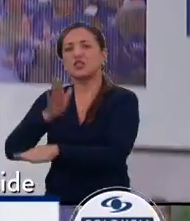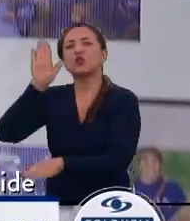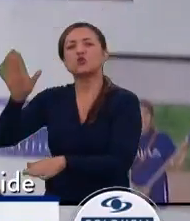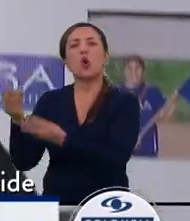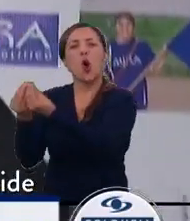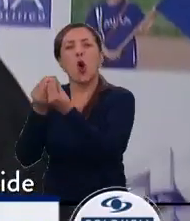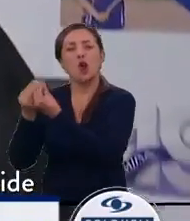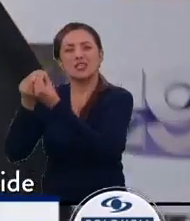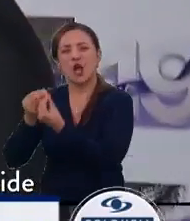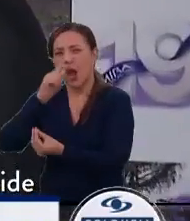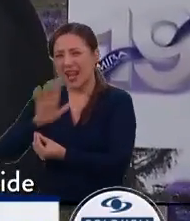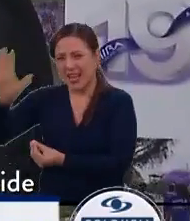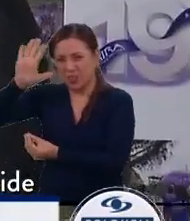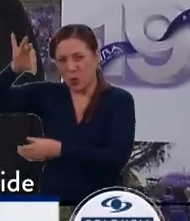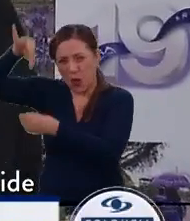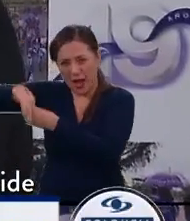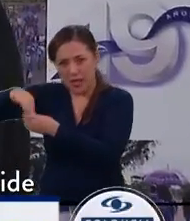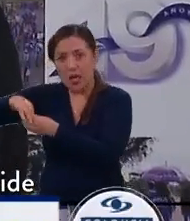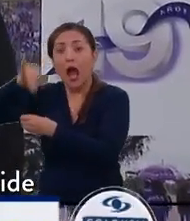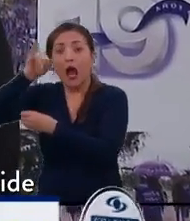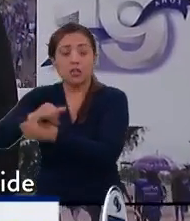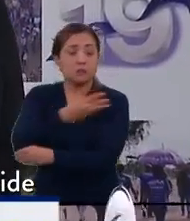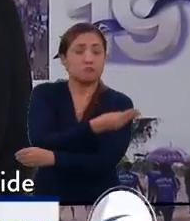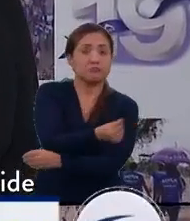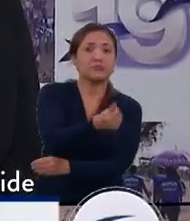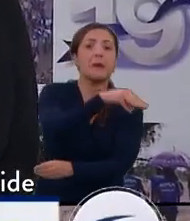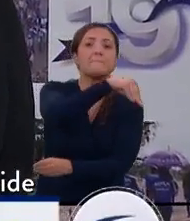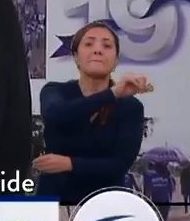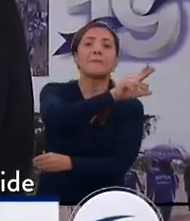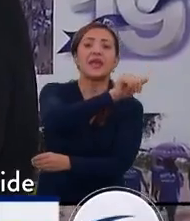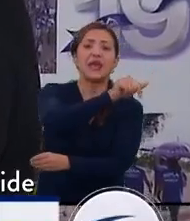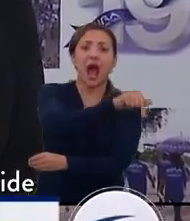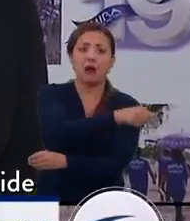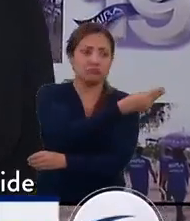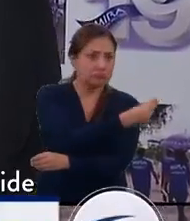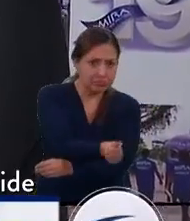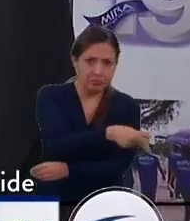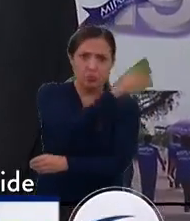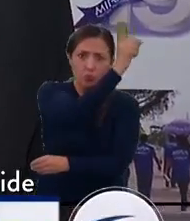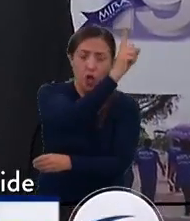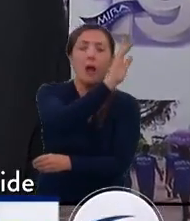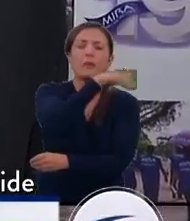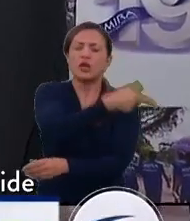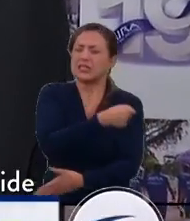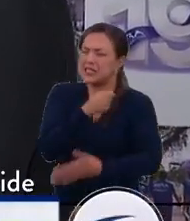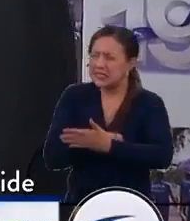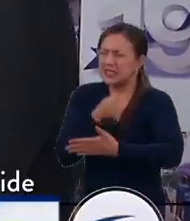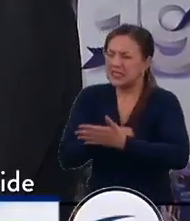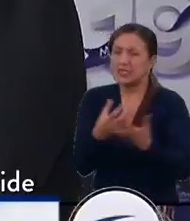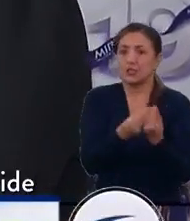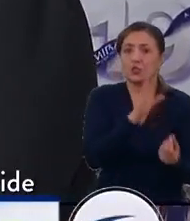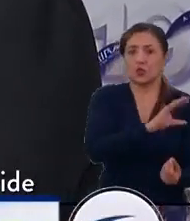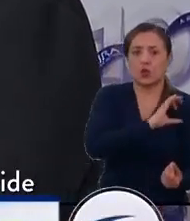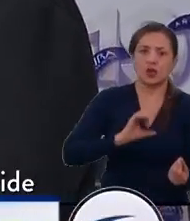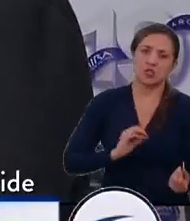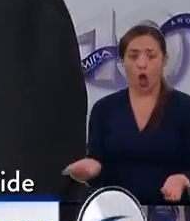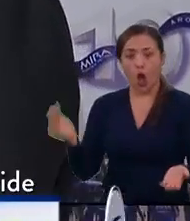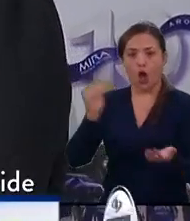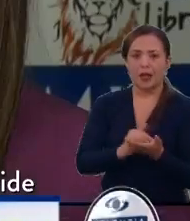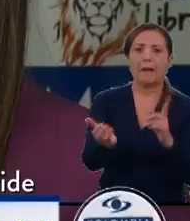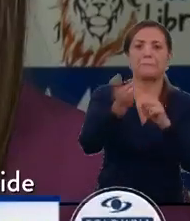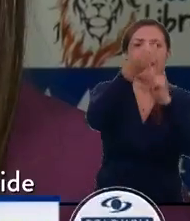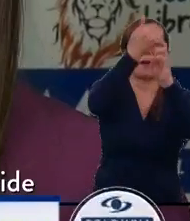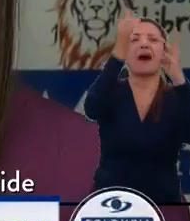Electoral, el partido Mira desapareció del mapa político, pero luego de una larga lucha jurídica, el movimiento cristiano logró recuperar 3